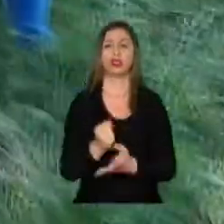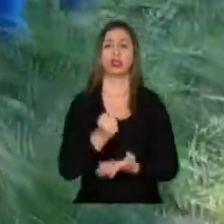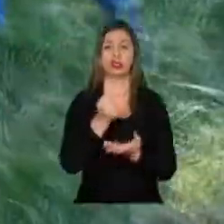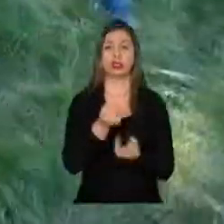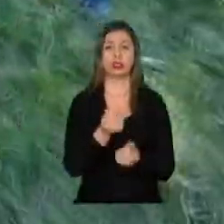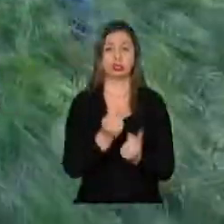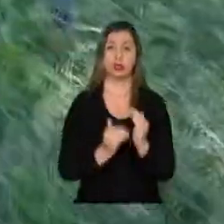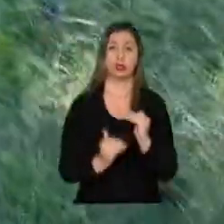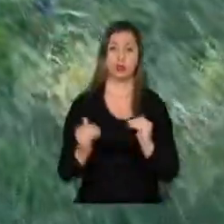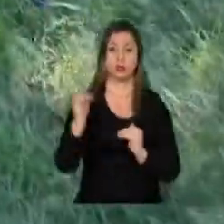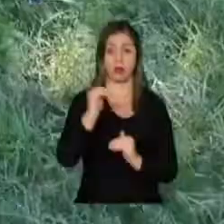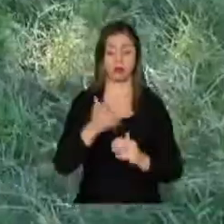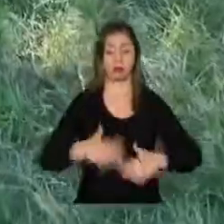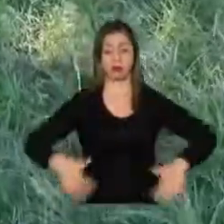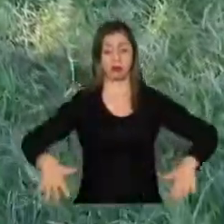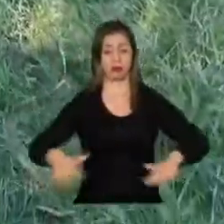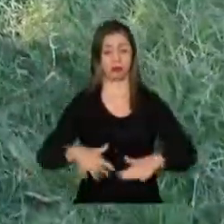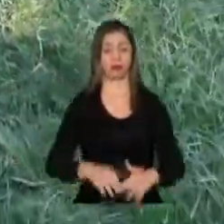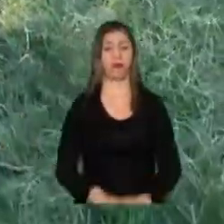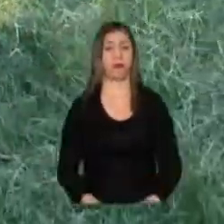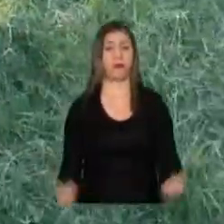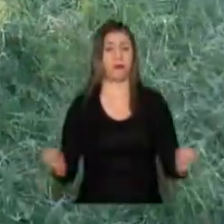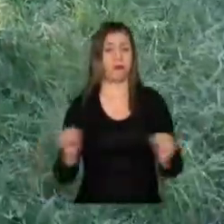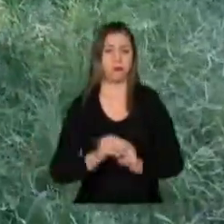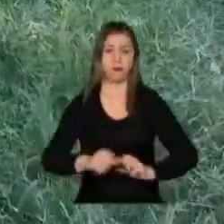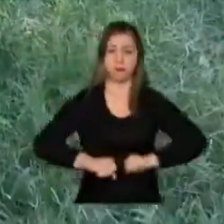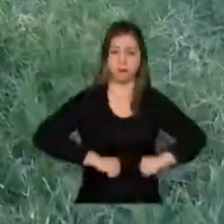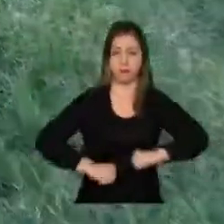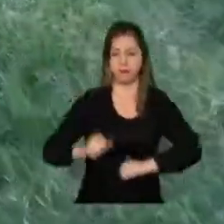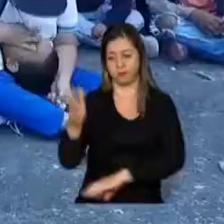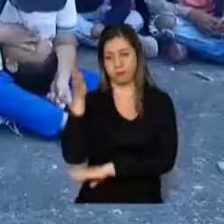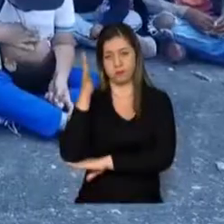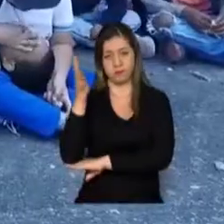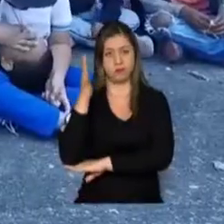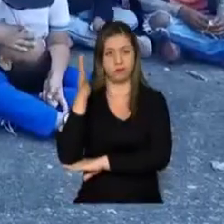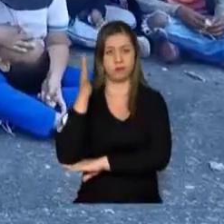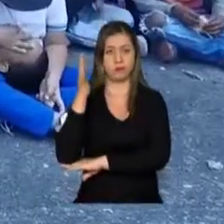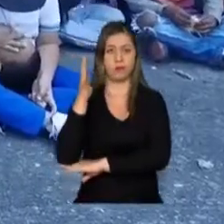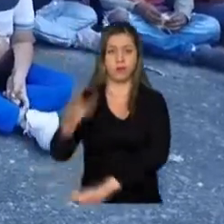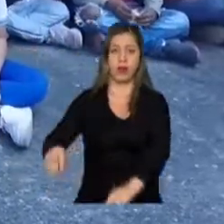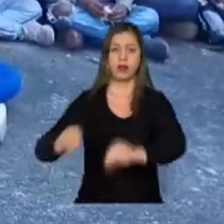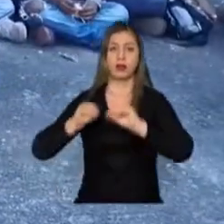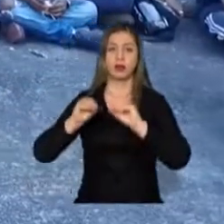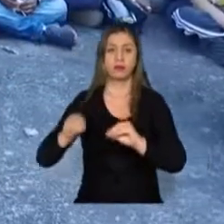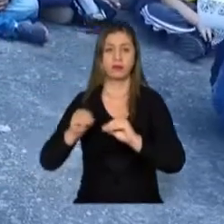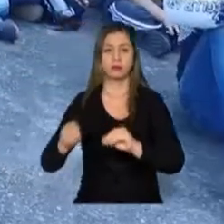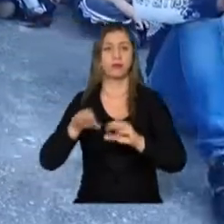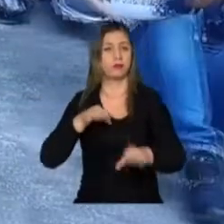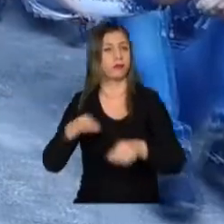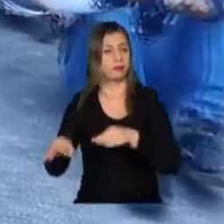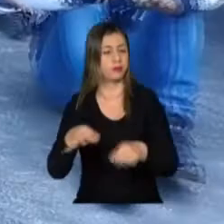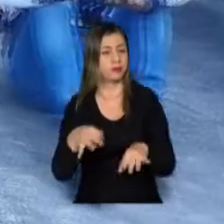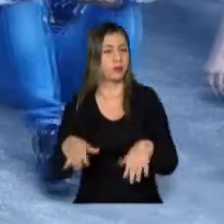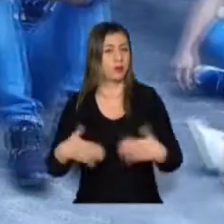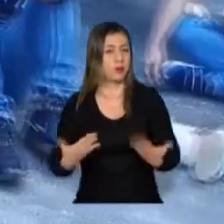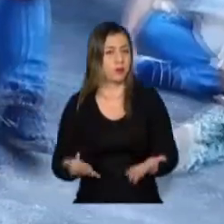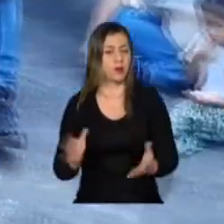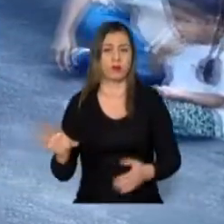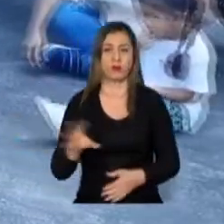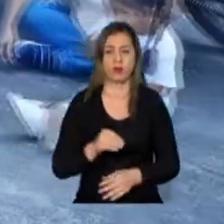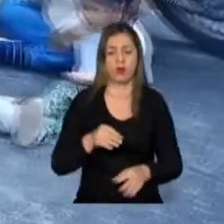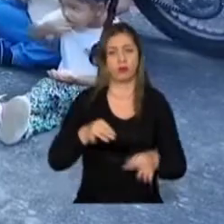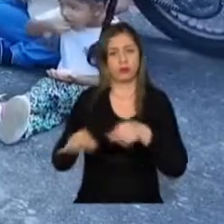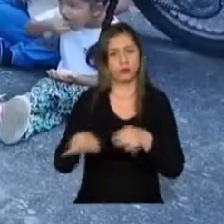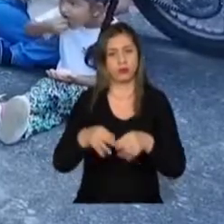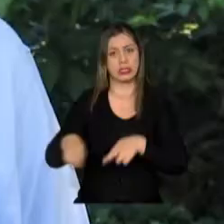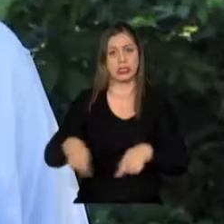la región. Y posterior a eso se hizo también una charla en donde se explicó de todos los detalles